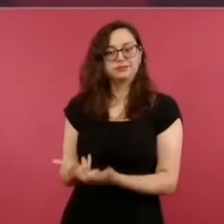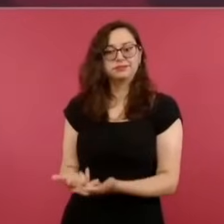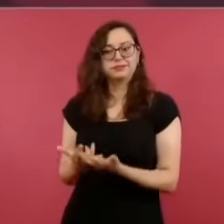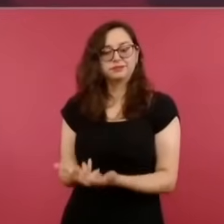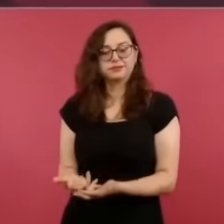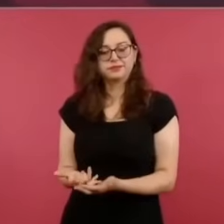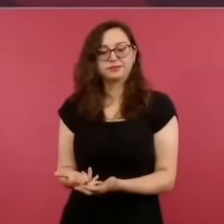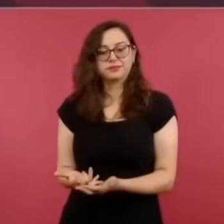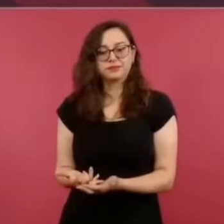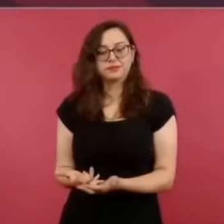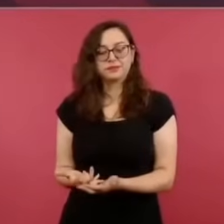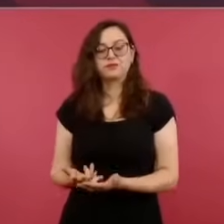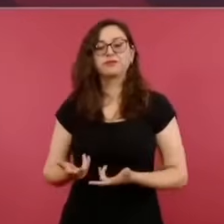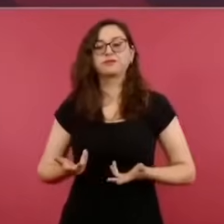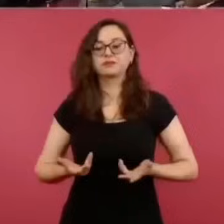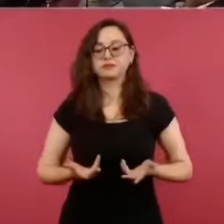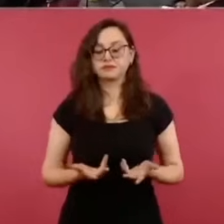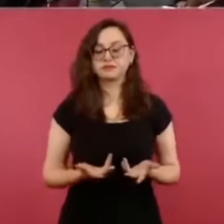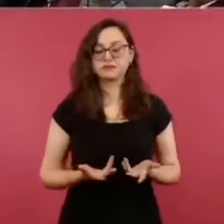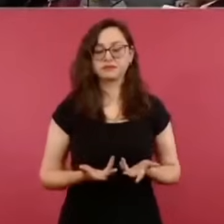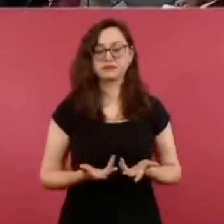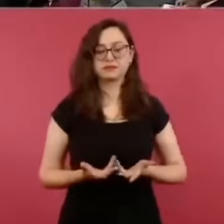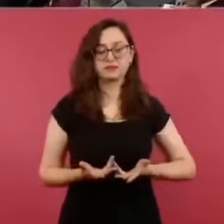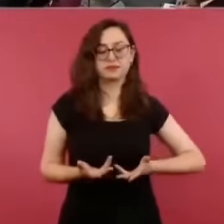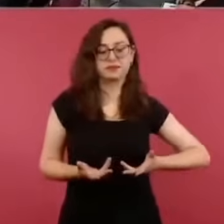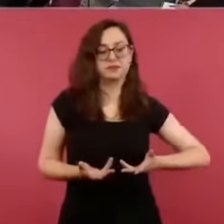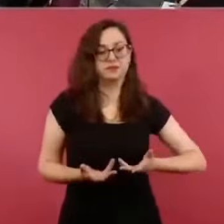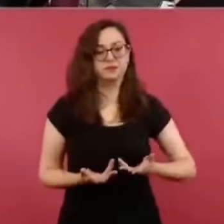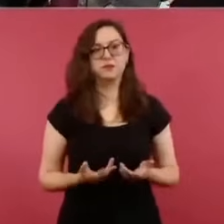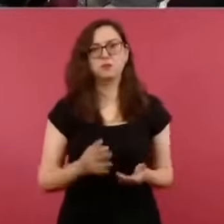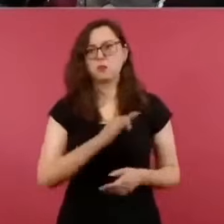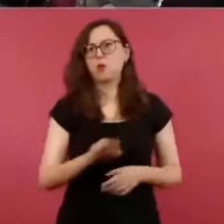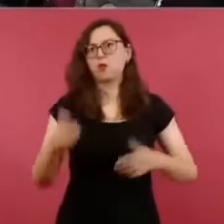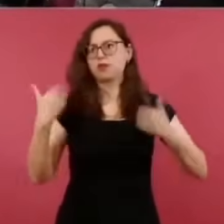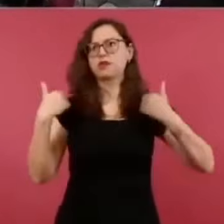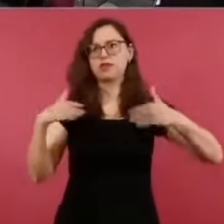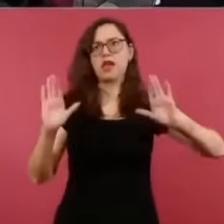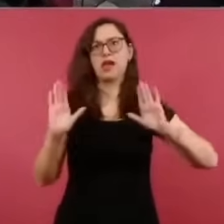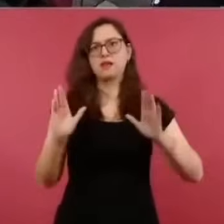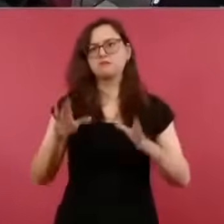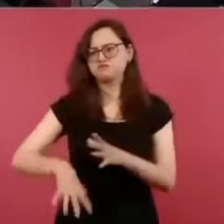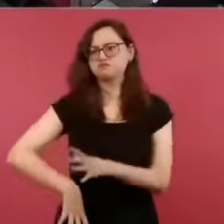Y podíamos estar sacando